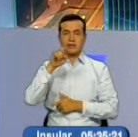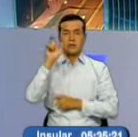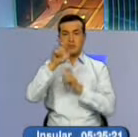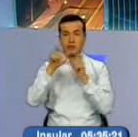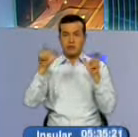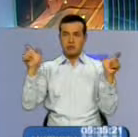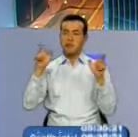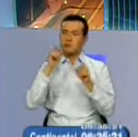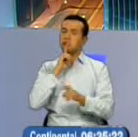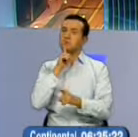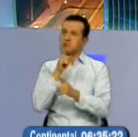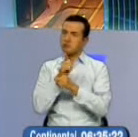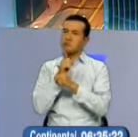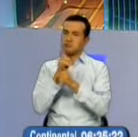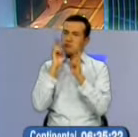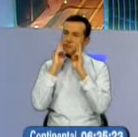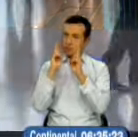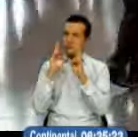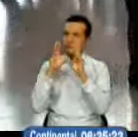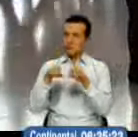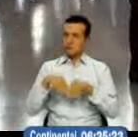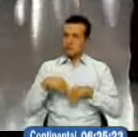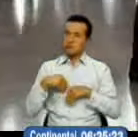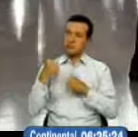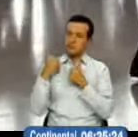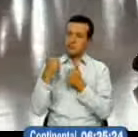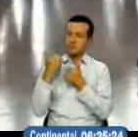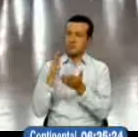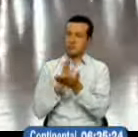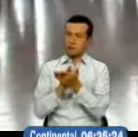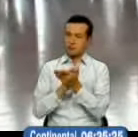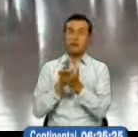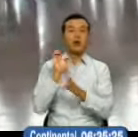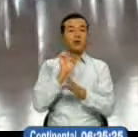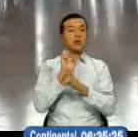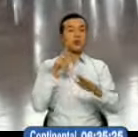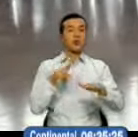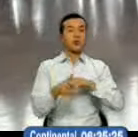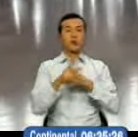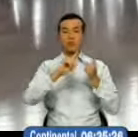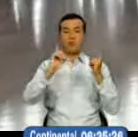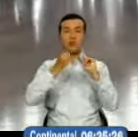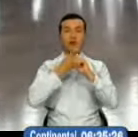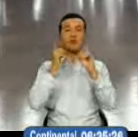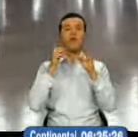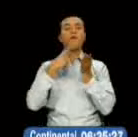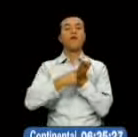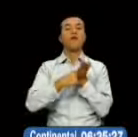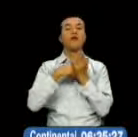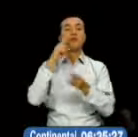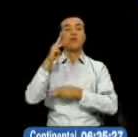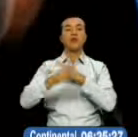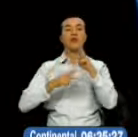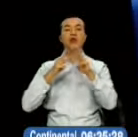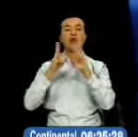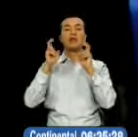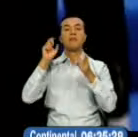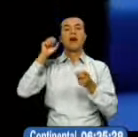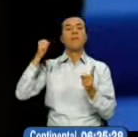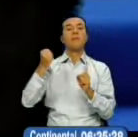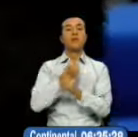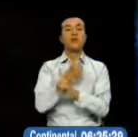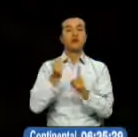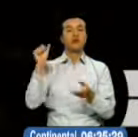autorizadas reconocieron el proceso. Ecuador también se ha colado en la inauguración del primer Foro Mundial sobre las Violencias Urbanas, en